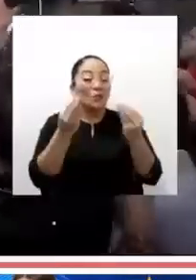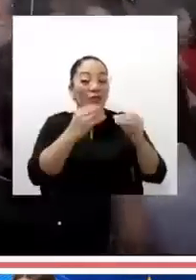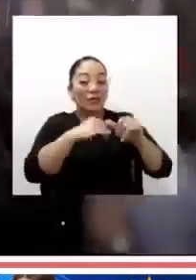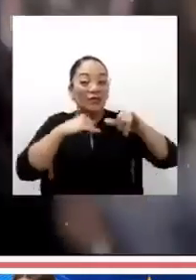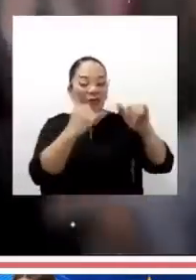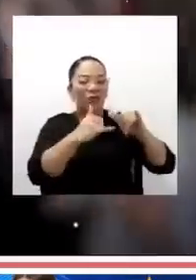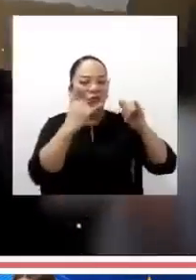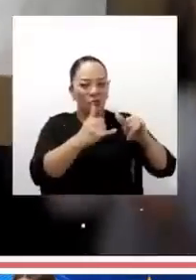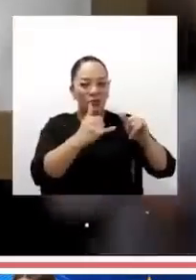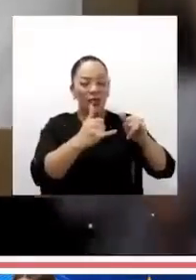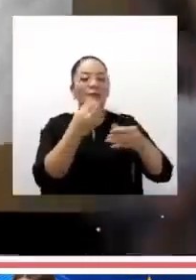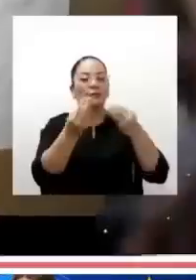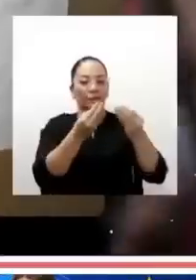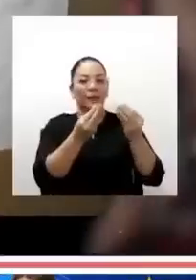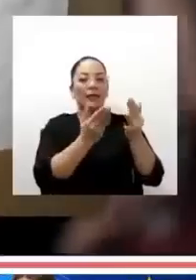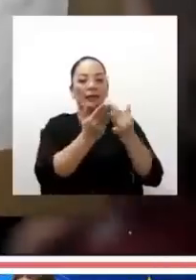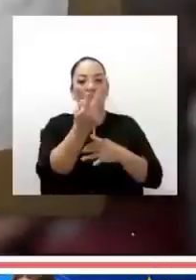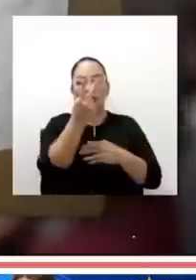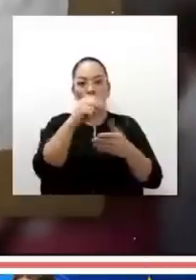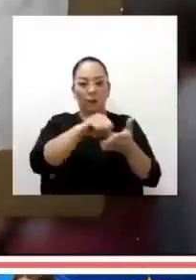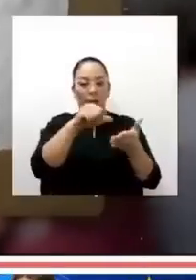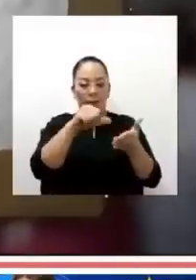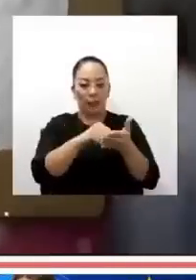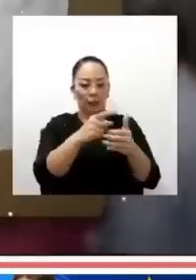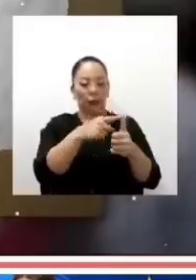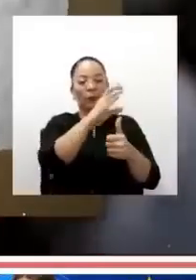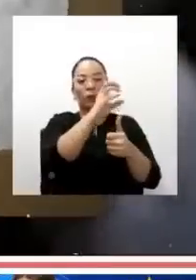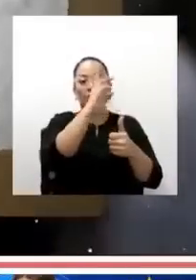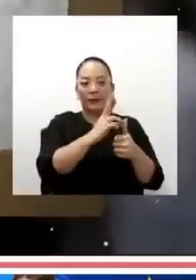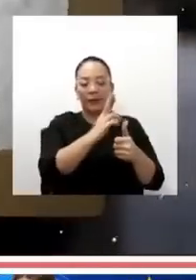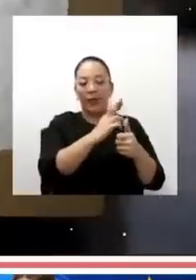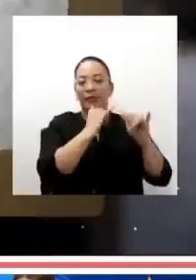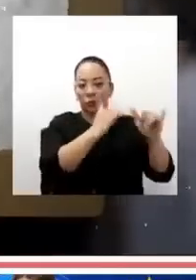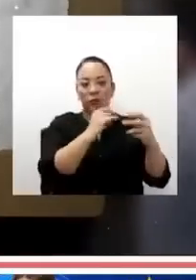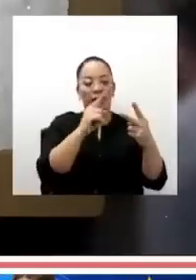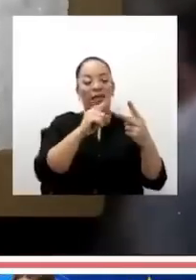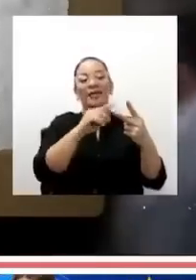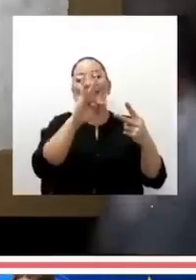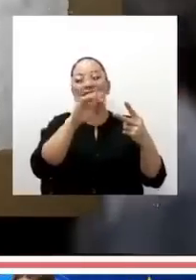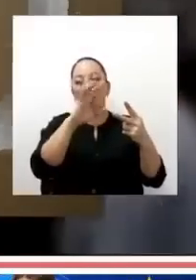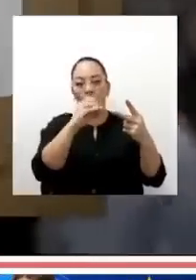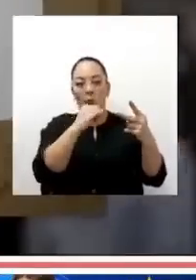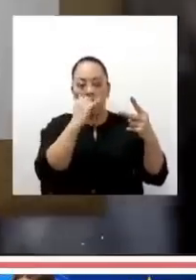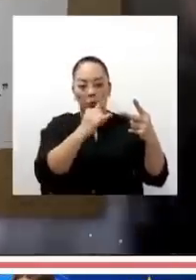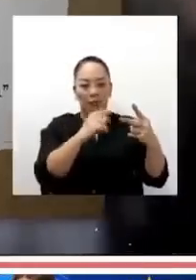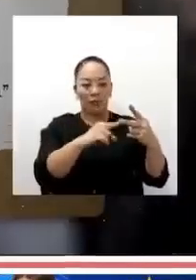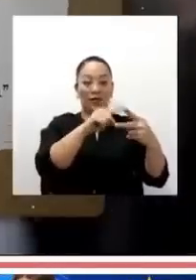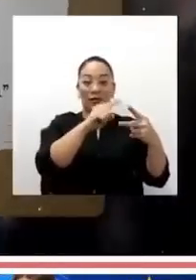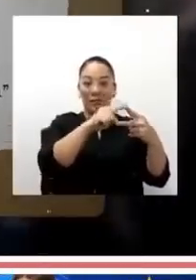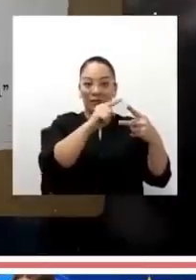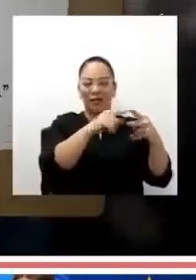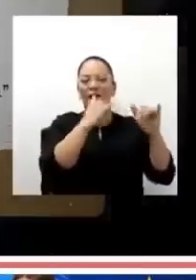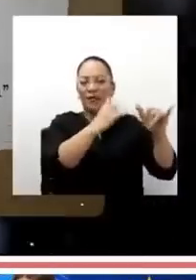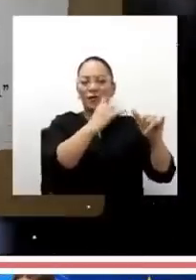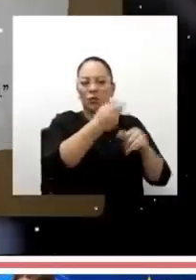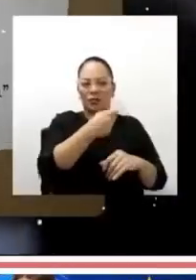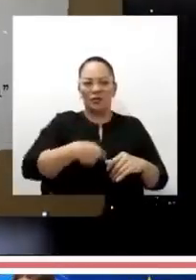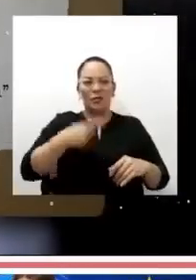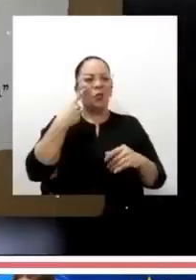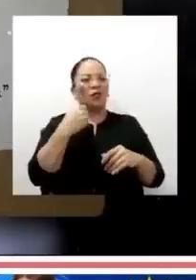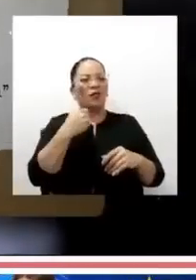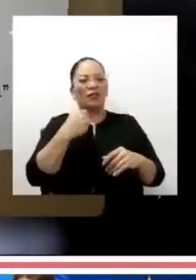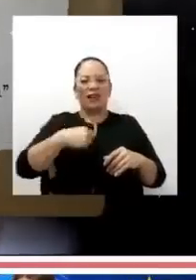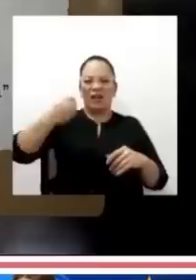denuncias se canalizan a través de dos páginas, Costa Rica Denuncia y Tico Denuncias. La primera demandó al mandatario por traición a la patria